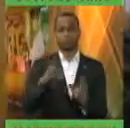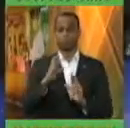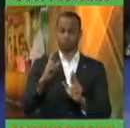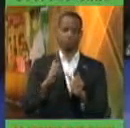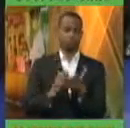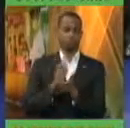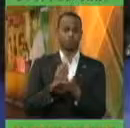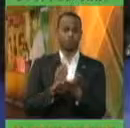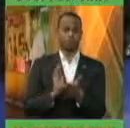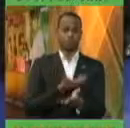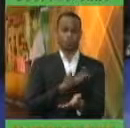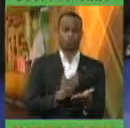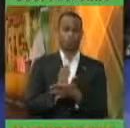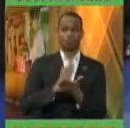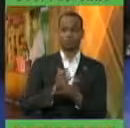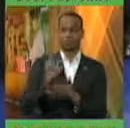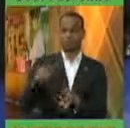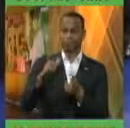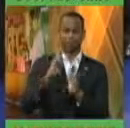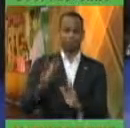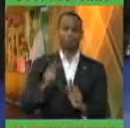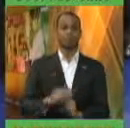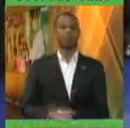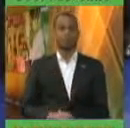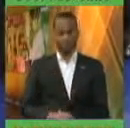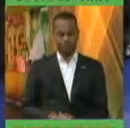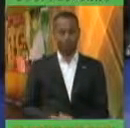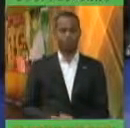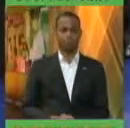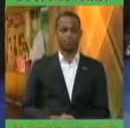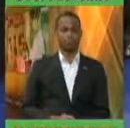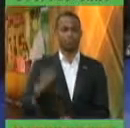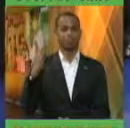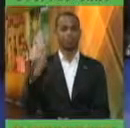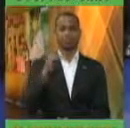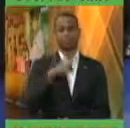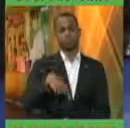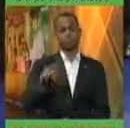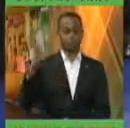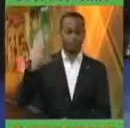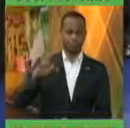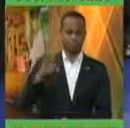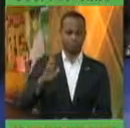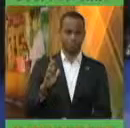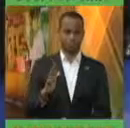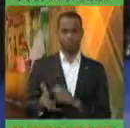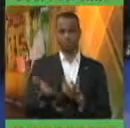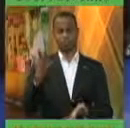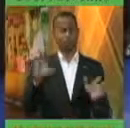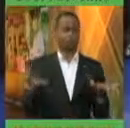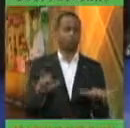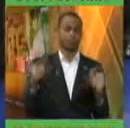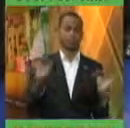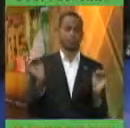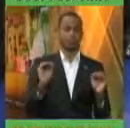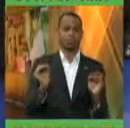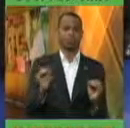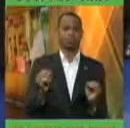nuestros de rivas y vamos a reclamar porque los que estuvieron antes que nosotros quizás muchos